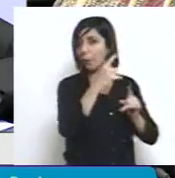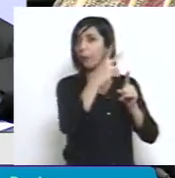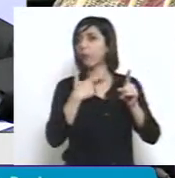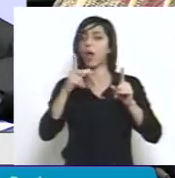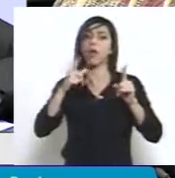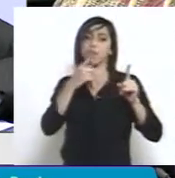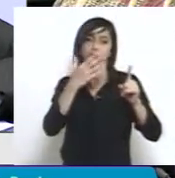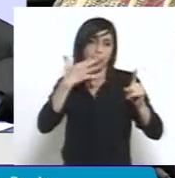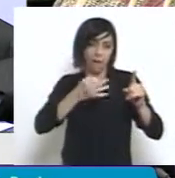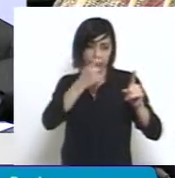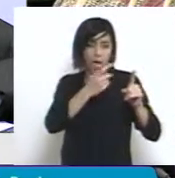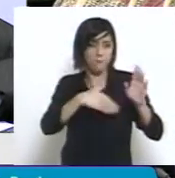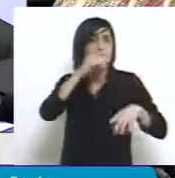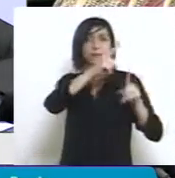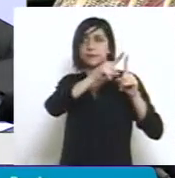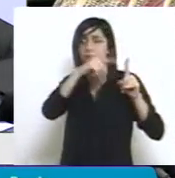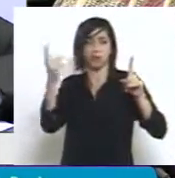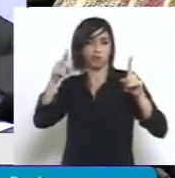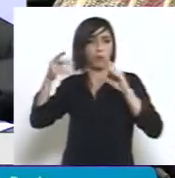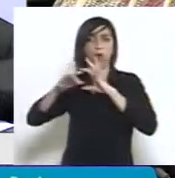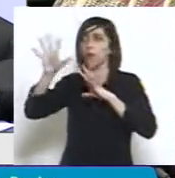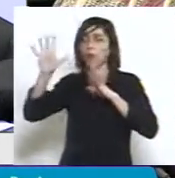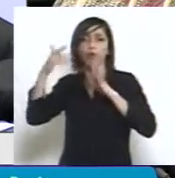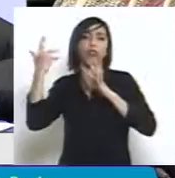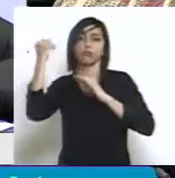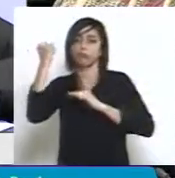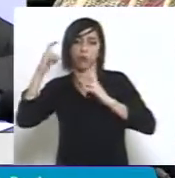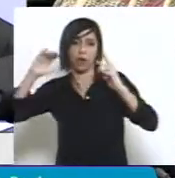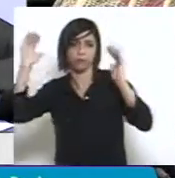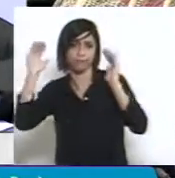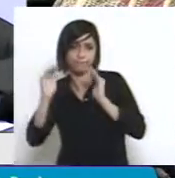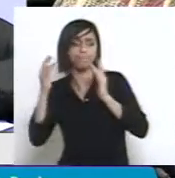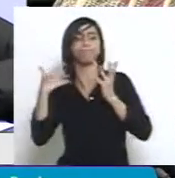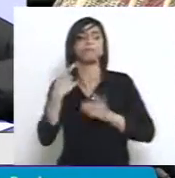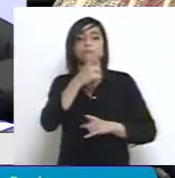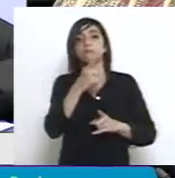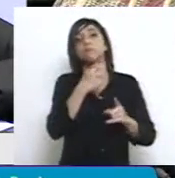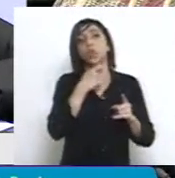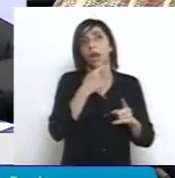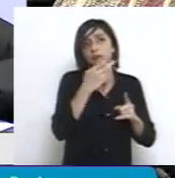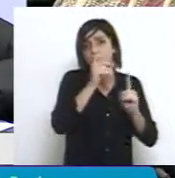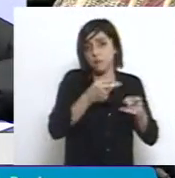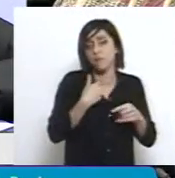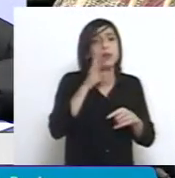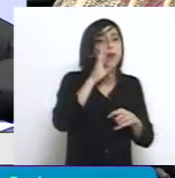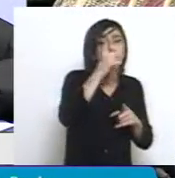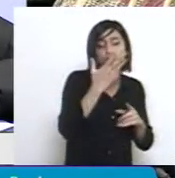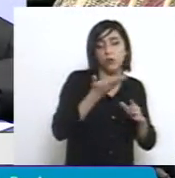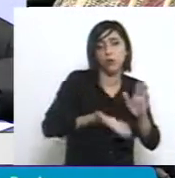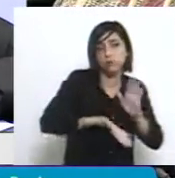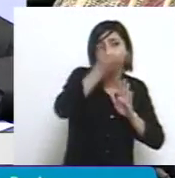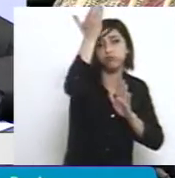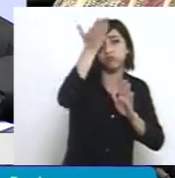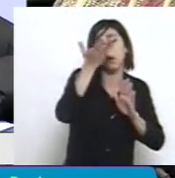sale fortalecido, efectivamente, y eso también implica un perjuicio para la Argentina. No por